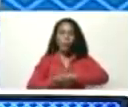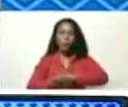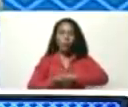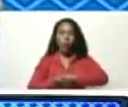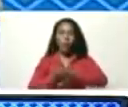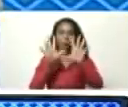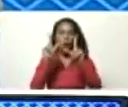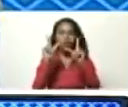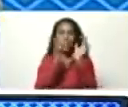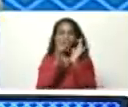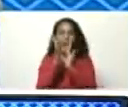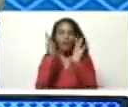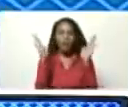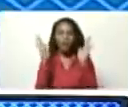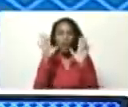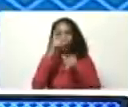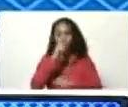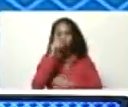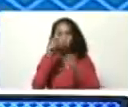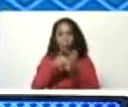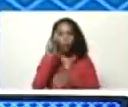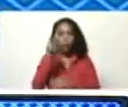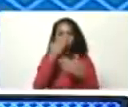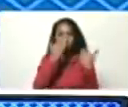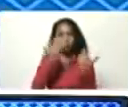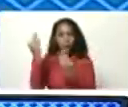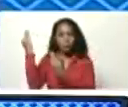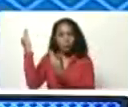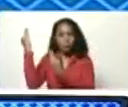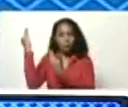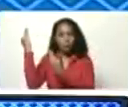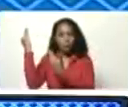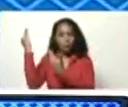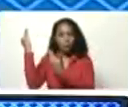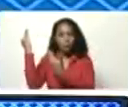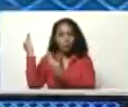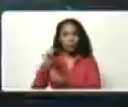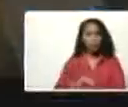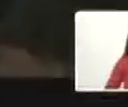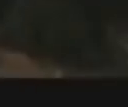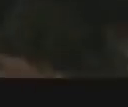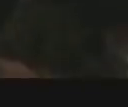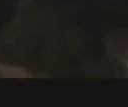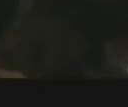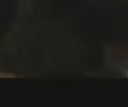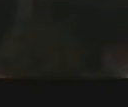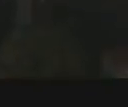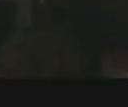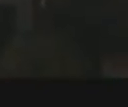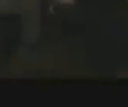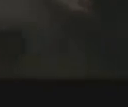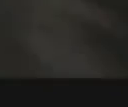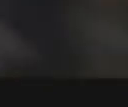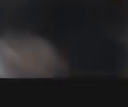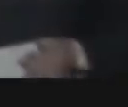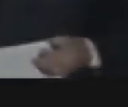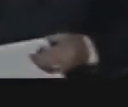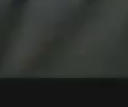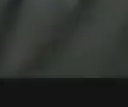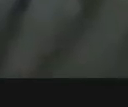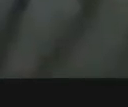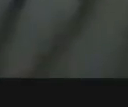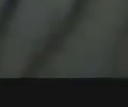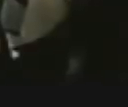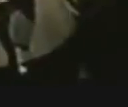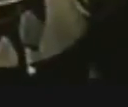del 11 de abril del año 2002. Adelante, por favor. Año 2022. Han pasado 20 años